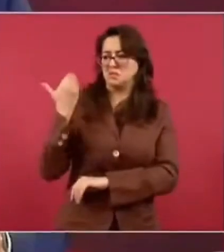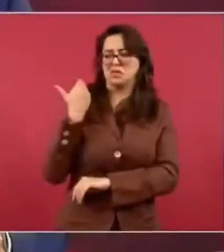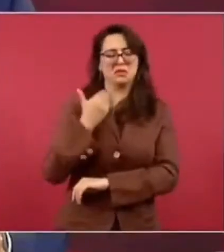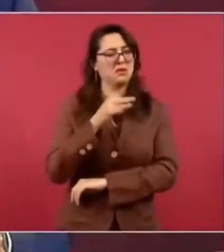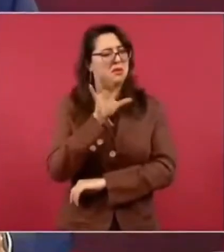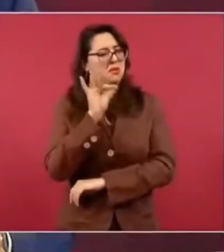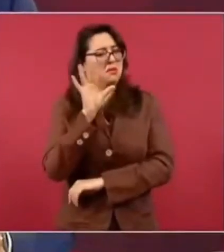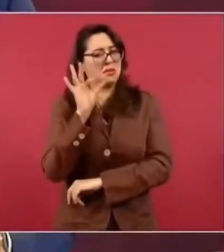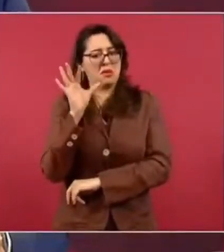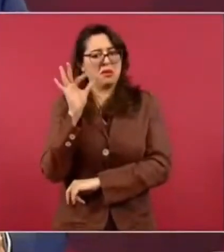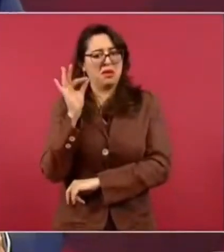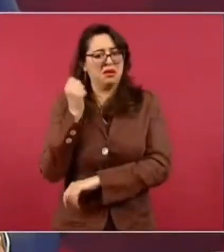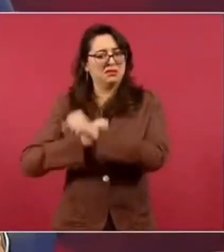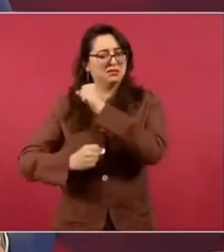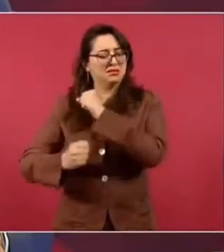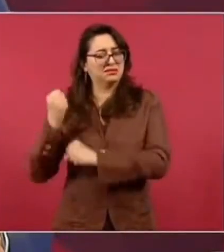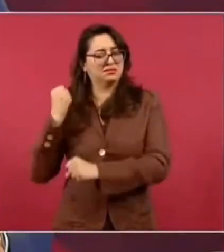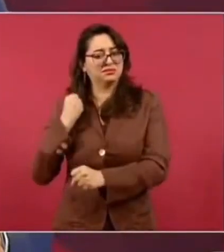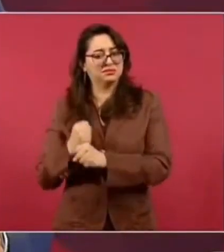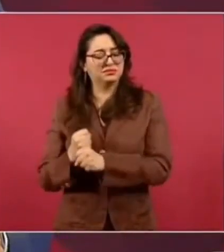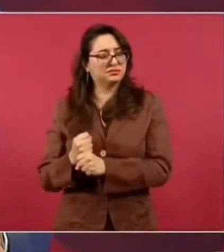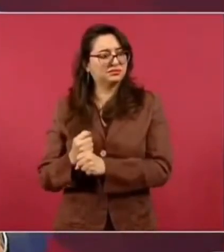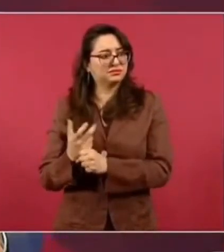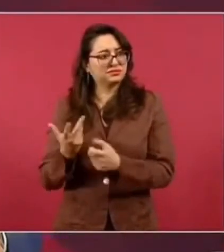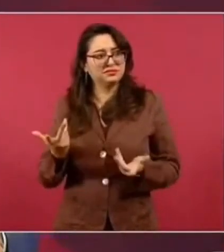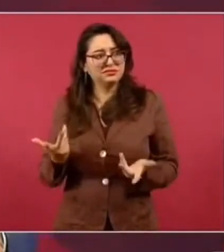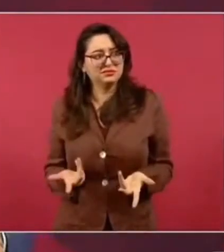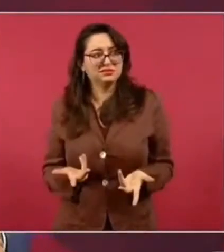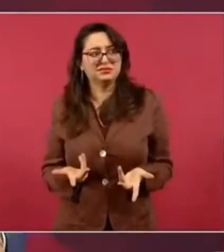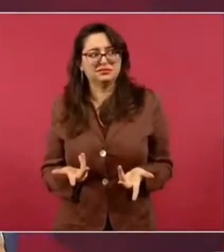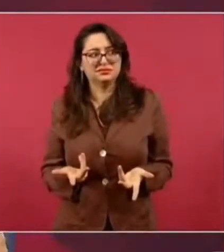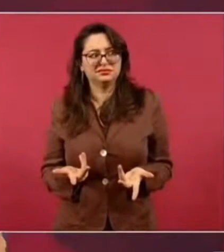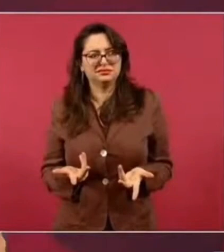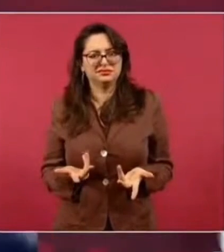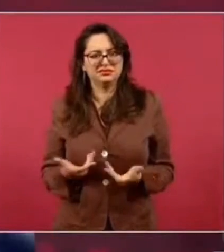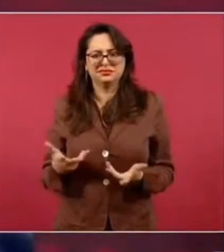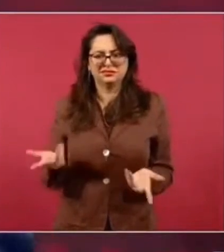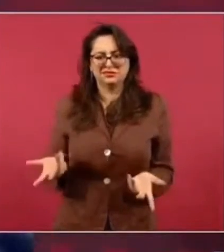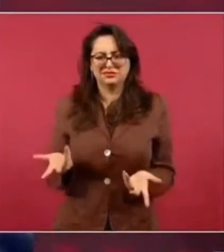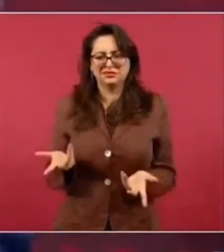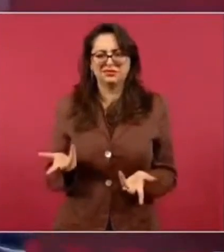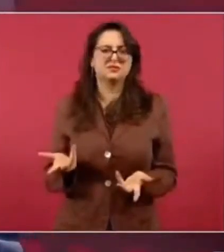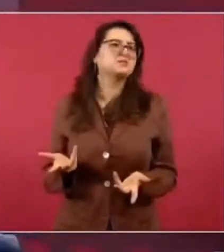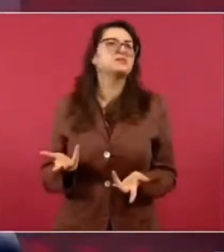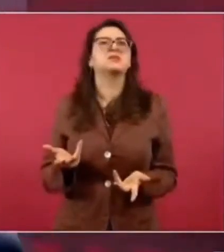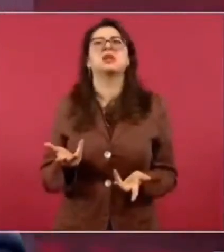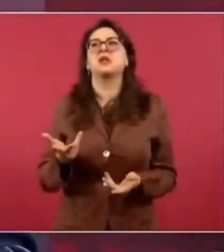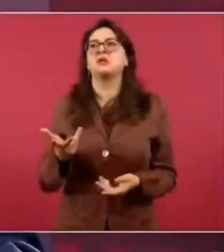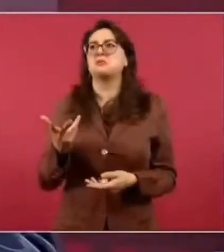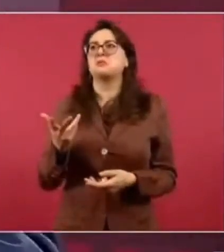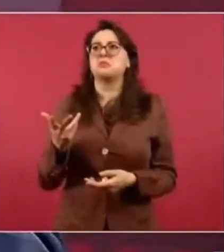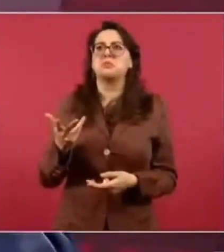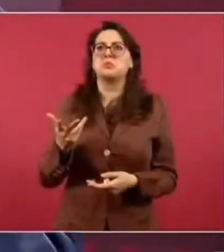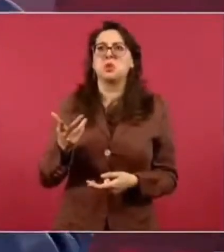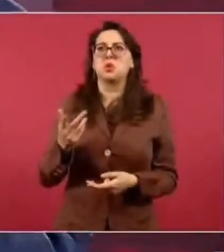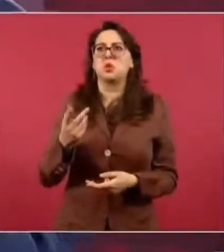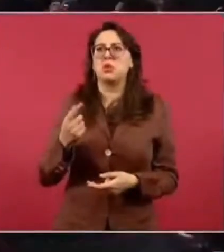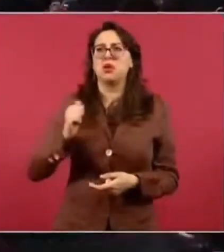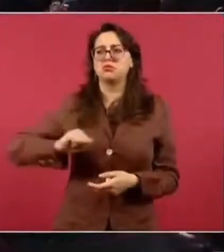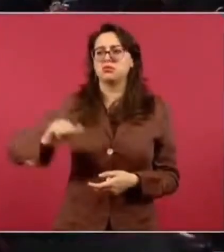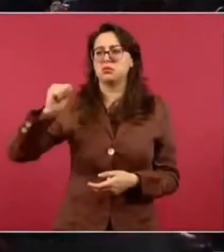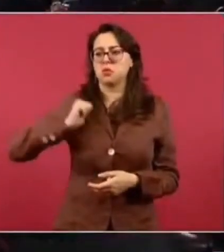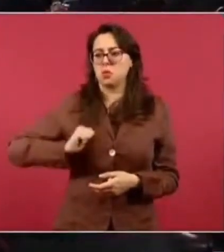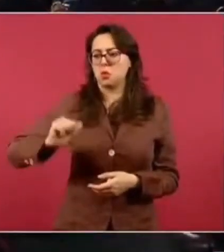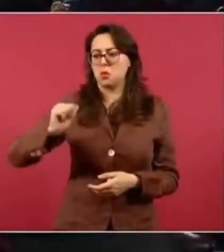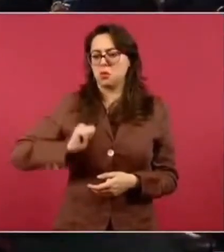de estas plantas. Las más antiguas, 40 años. No sé si 18 o 28. Creo que tenemos el